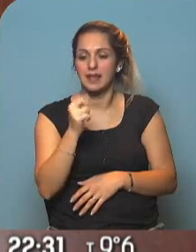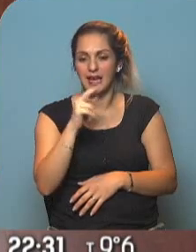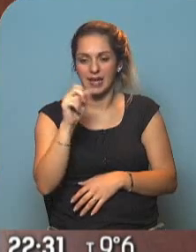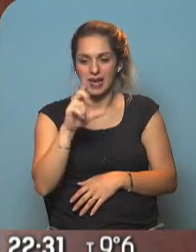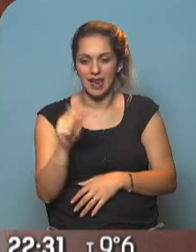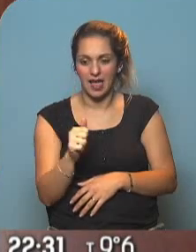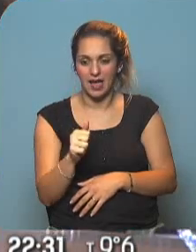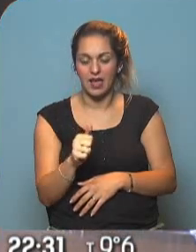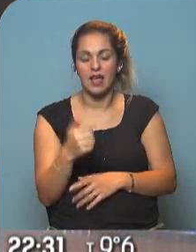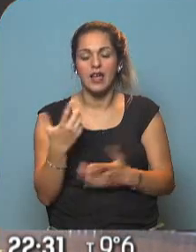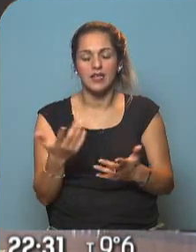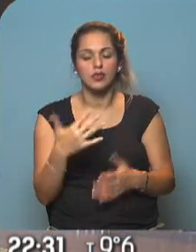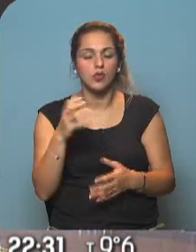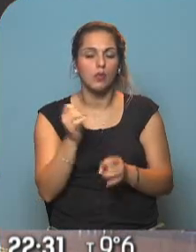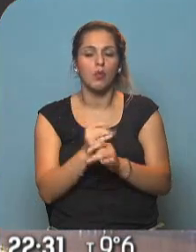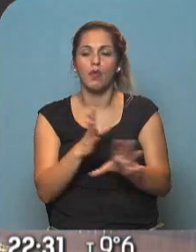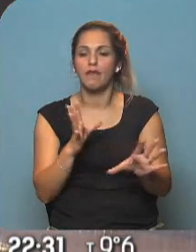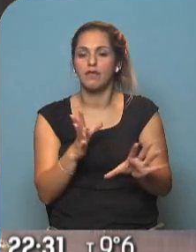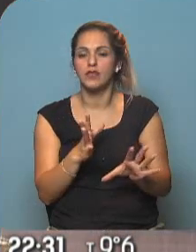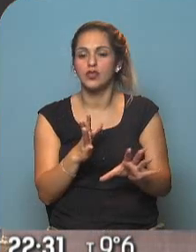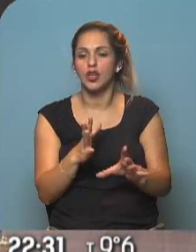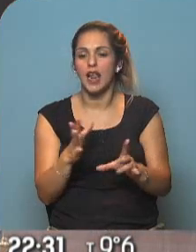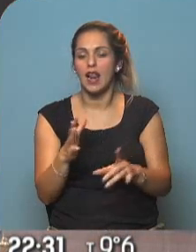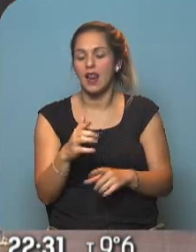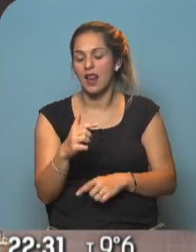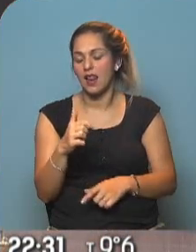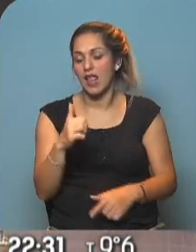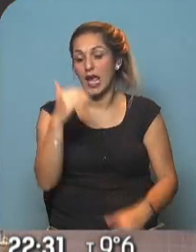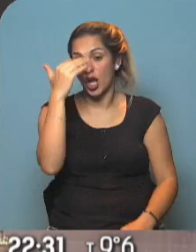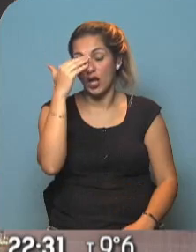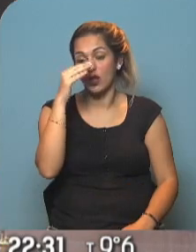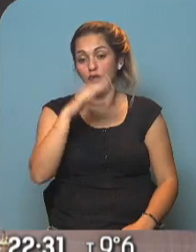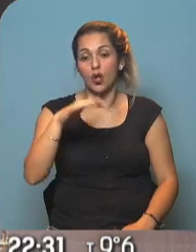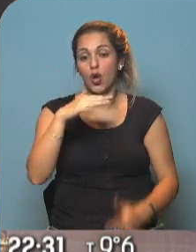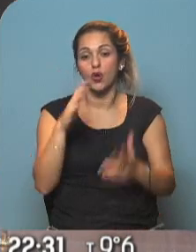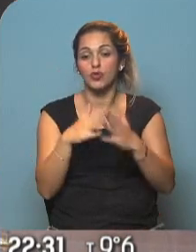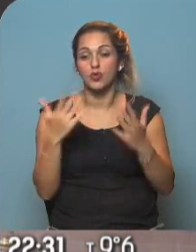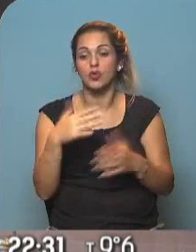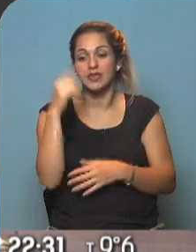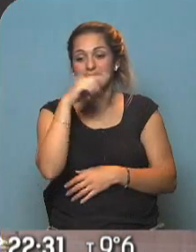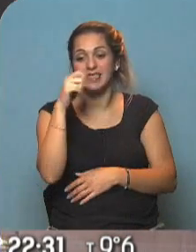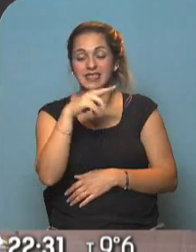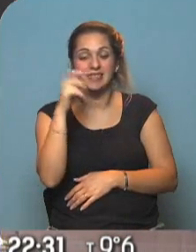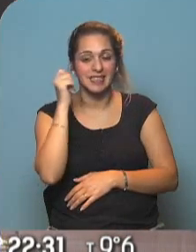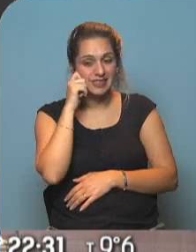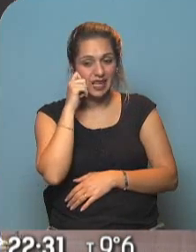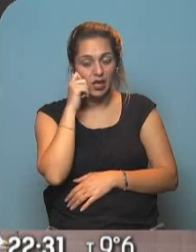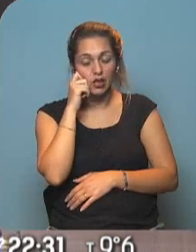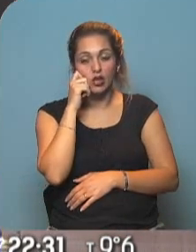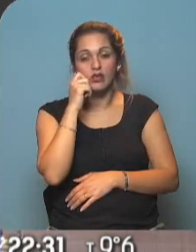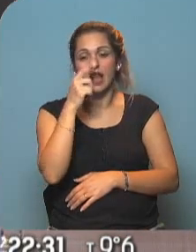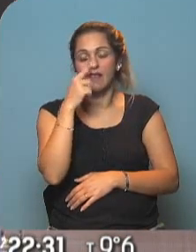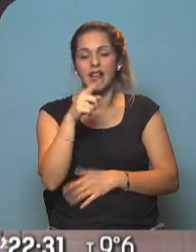Jorge. Es un experto en constitución, Mattarella, 77 años, un hombre que fue al final el que decidió. Vos sabés